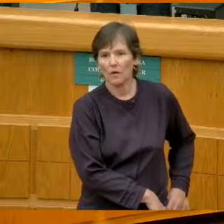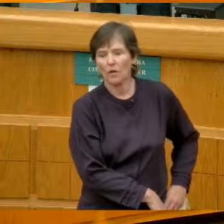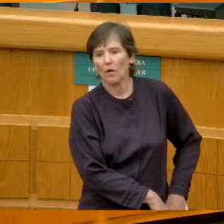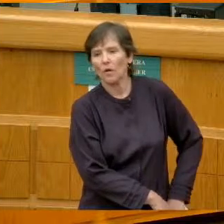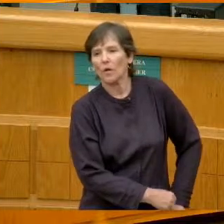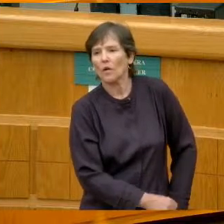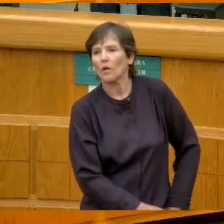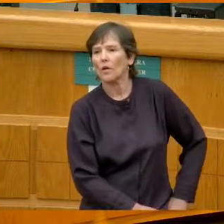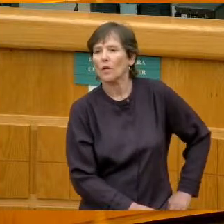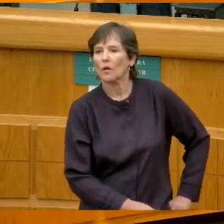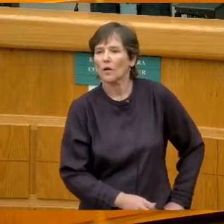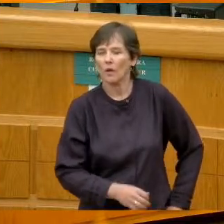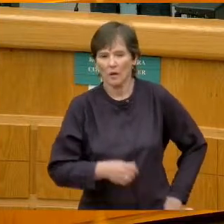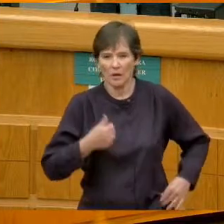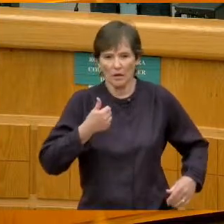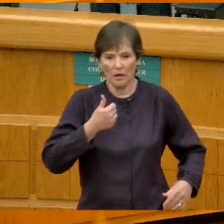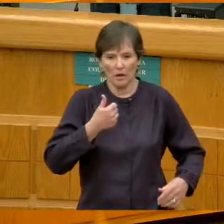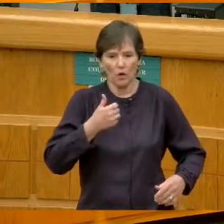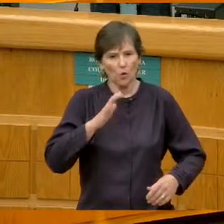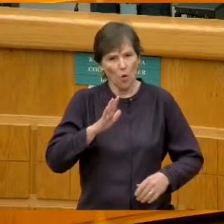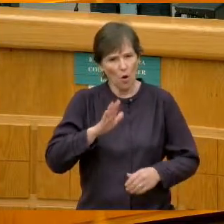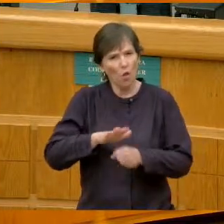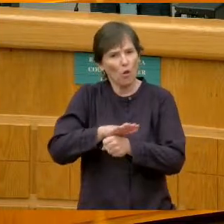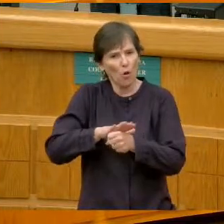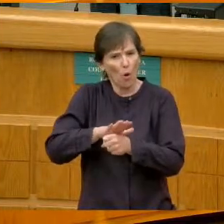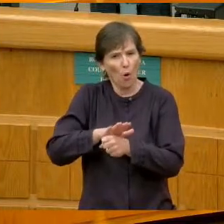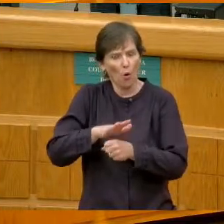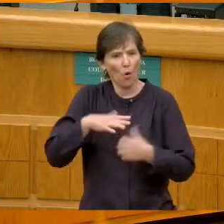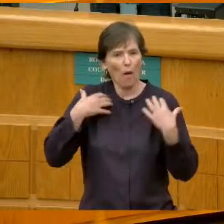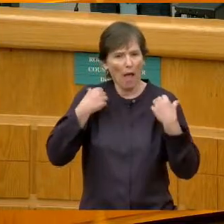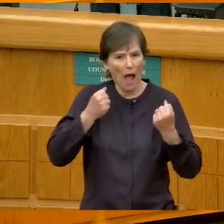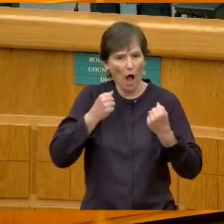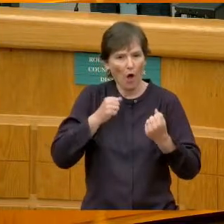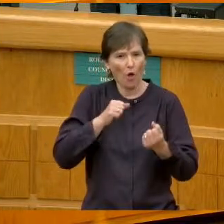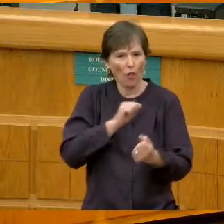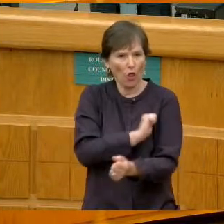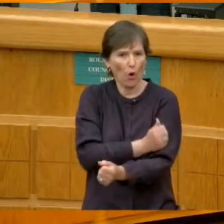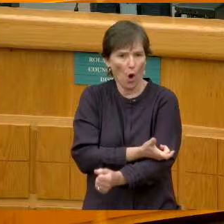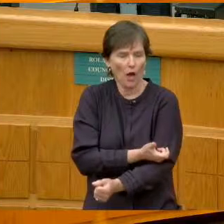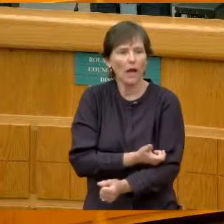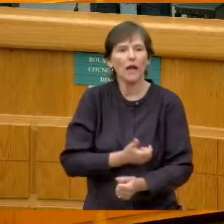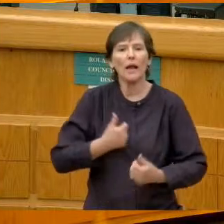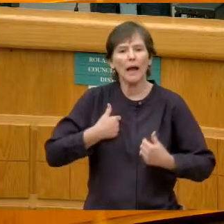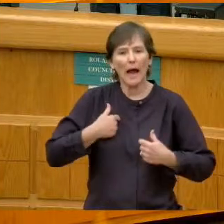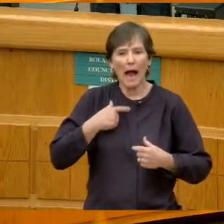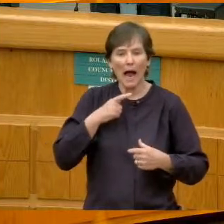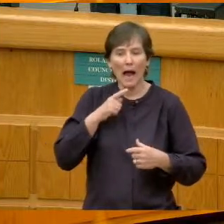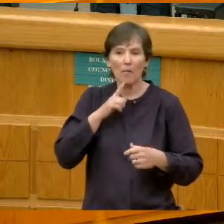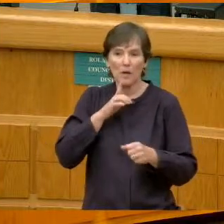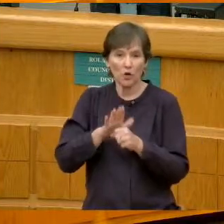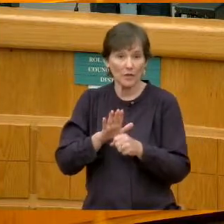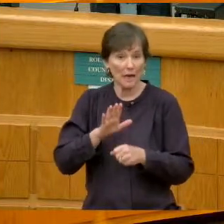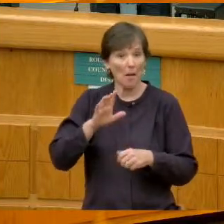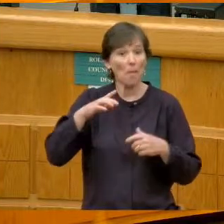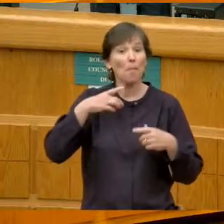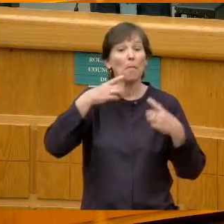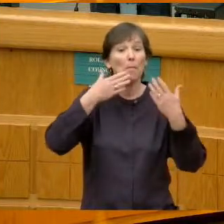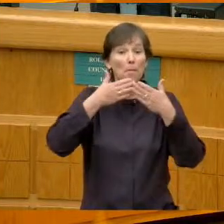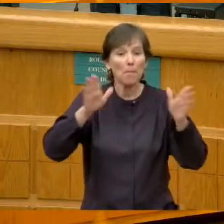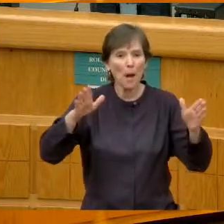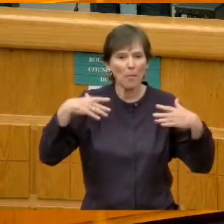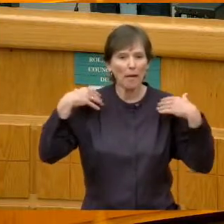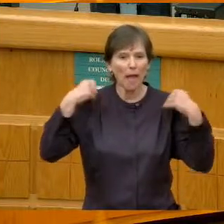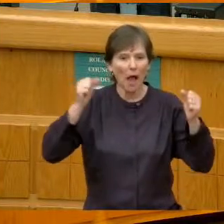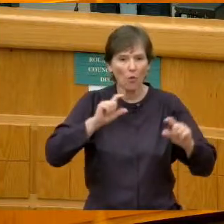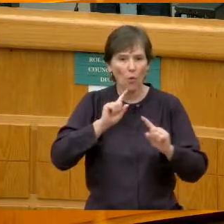I, your local health authority, Dr. Srikant Ramachandruni, I'm issuing a public health order imposing specified